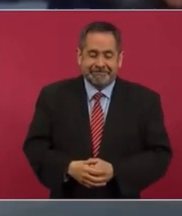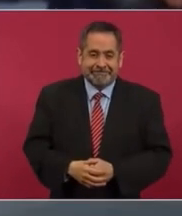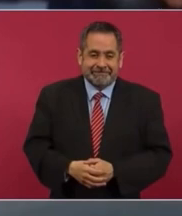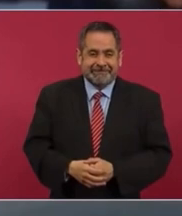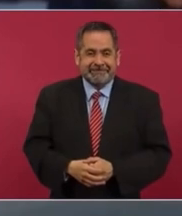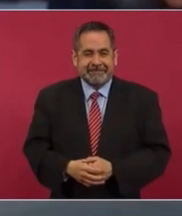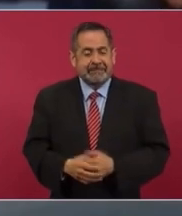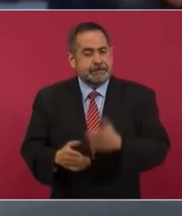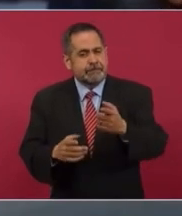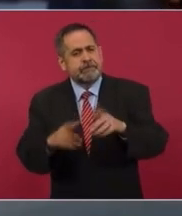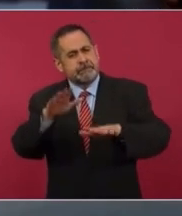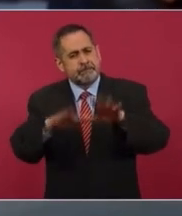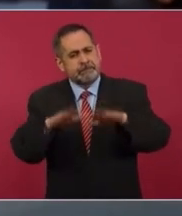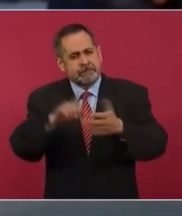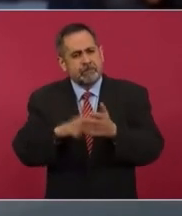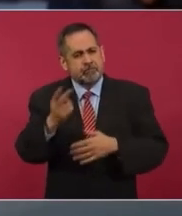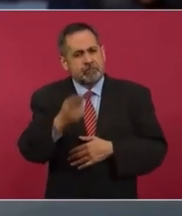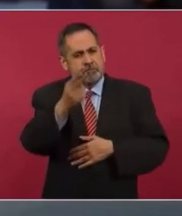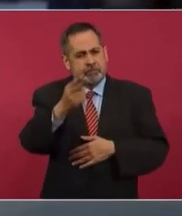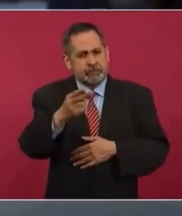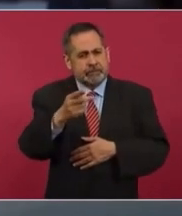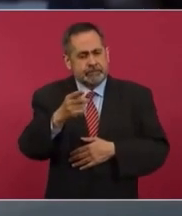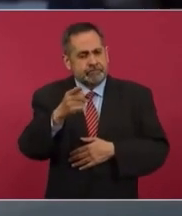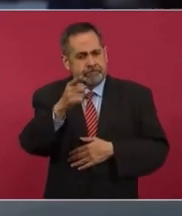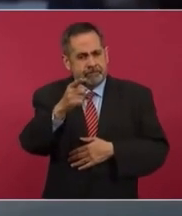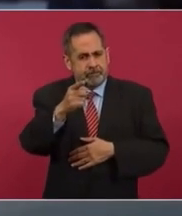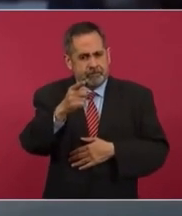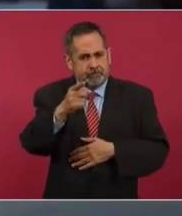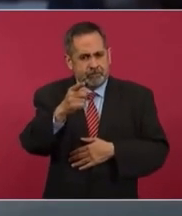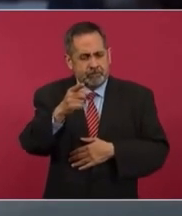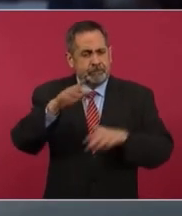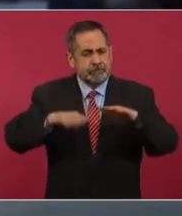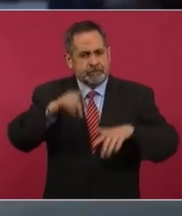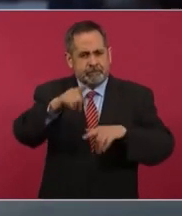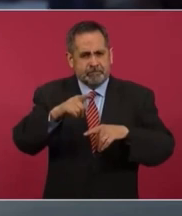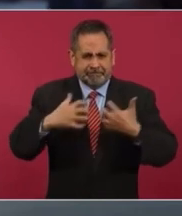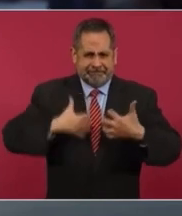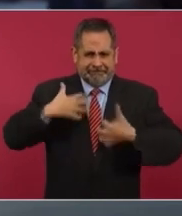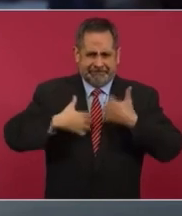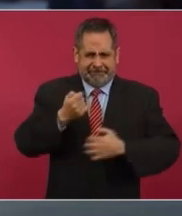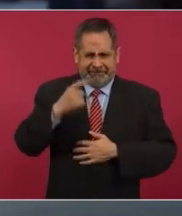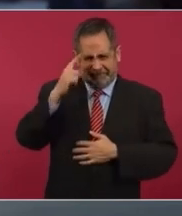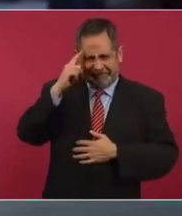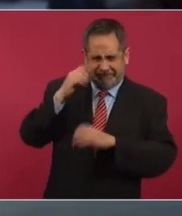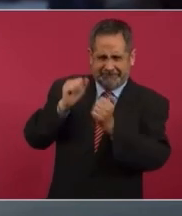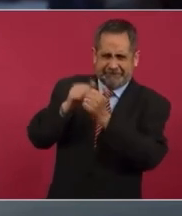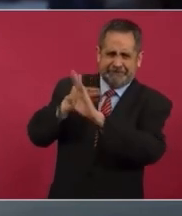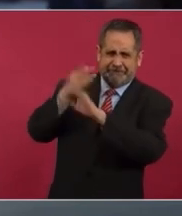Pero hay veces usted personalmente está un poquito furioso con los